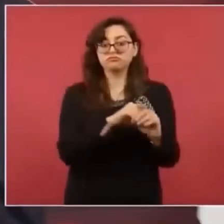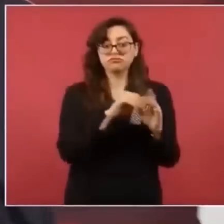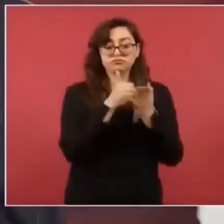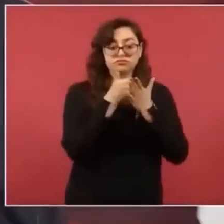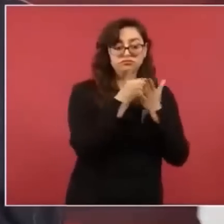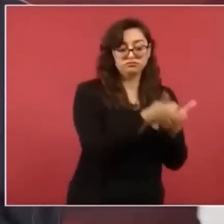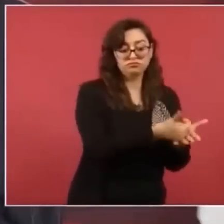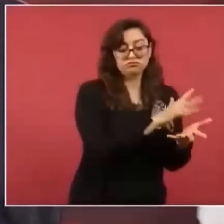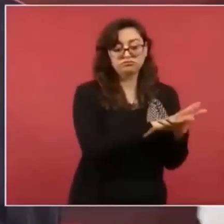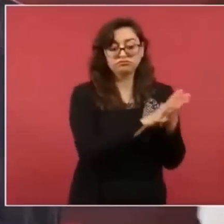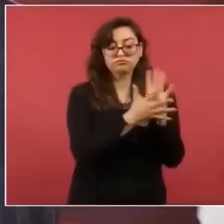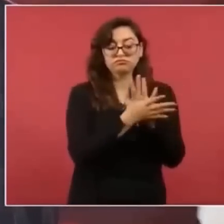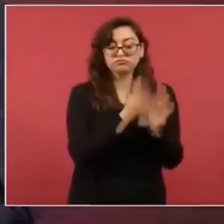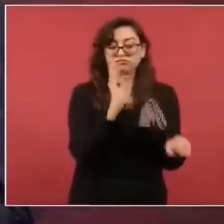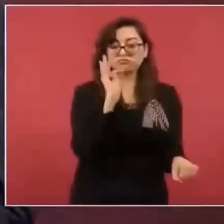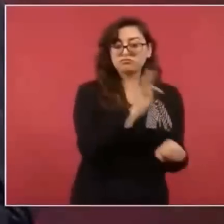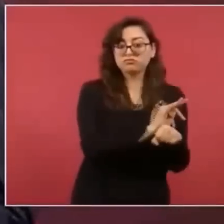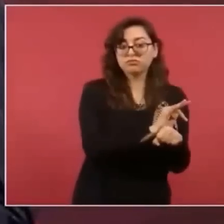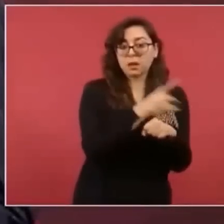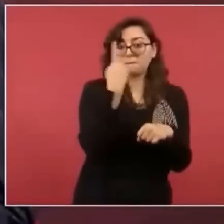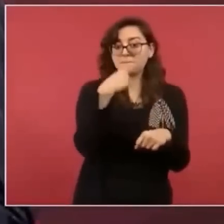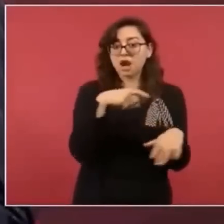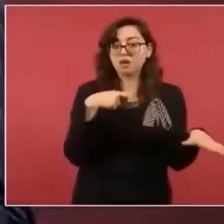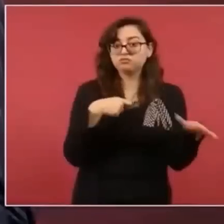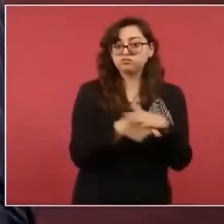a cambio de sobornos.